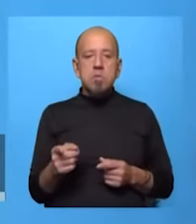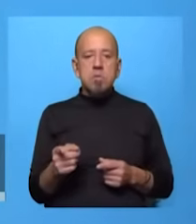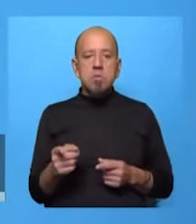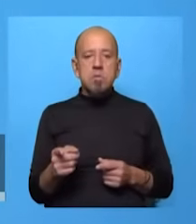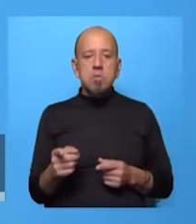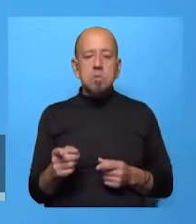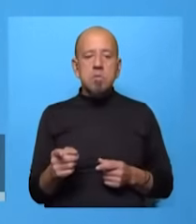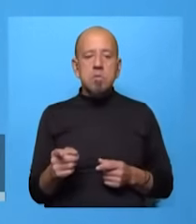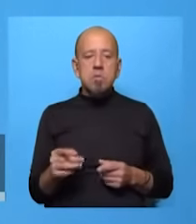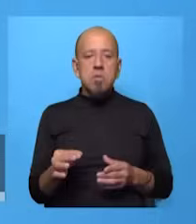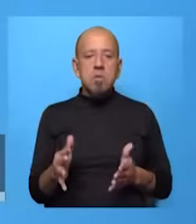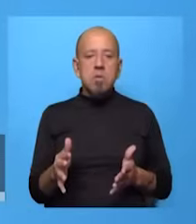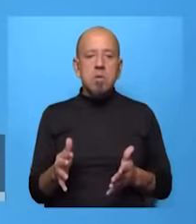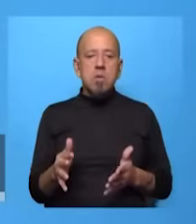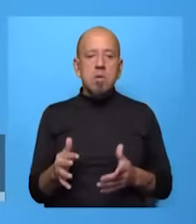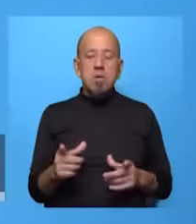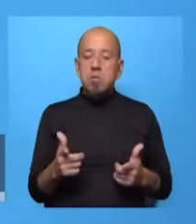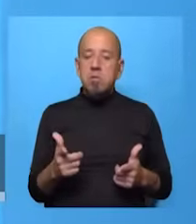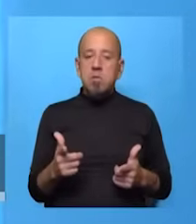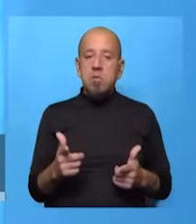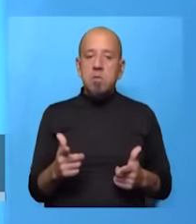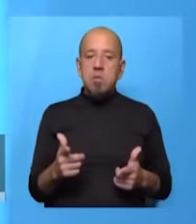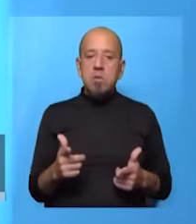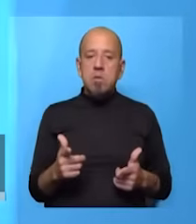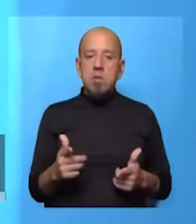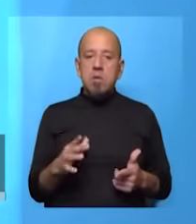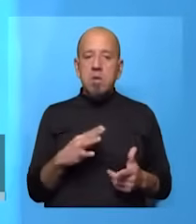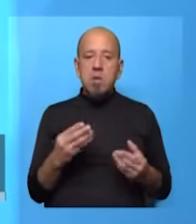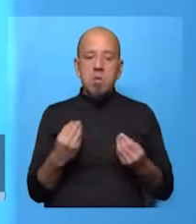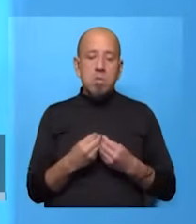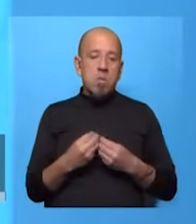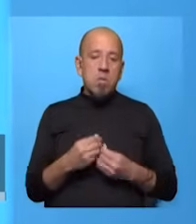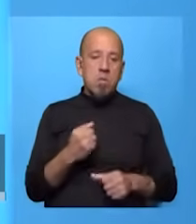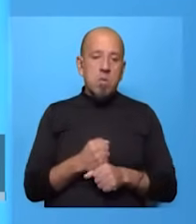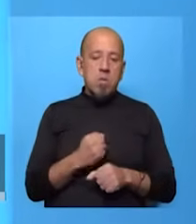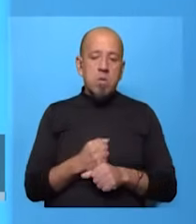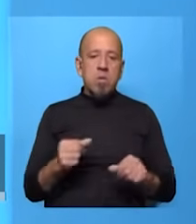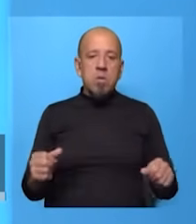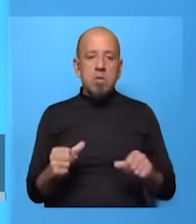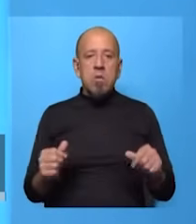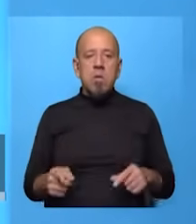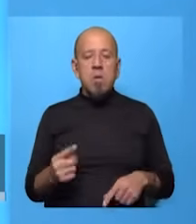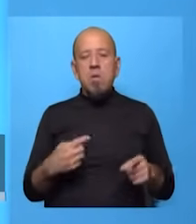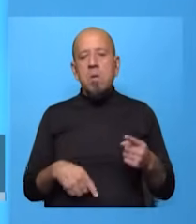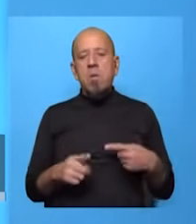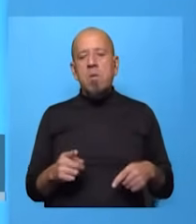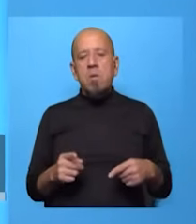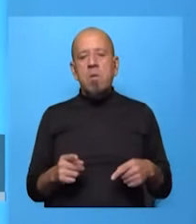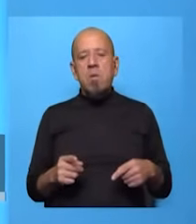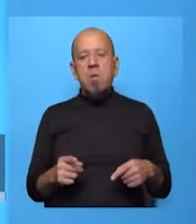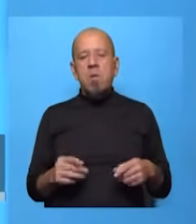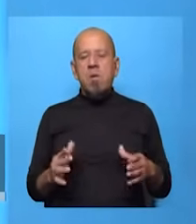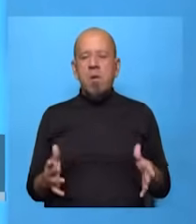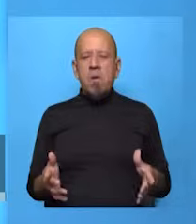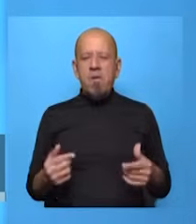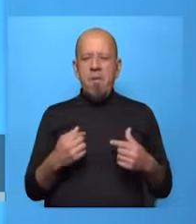electoral al pasado no ha ganado todavía el gobierno en frente ampli hay mucho trabajo por hacer pero pero yo